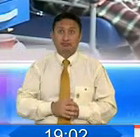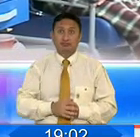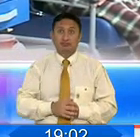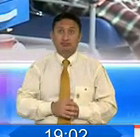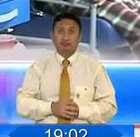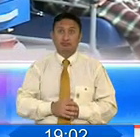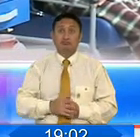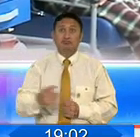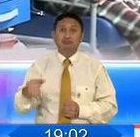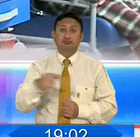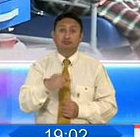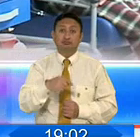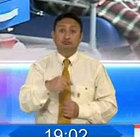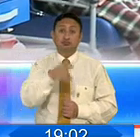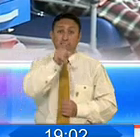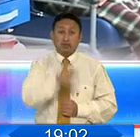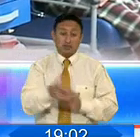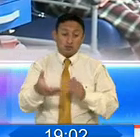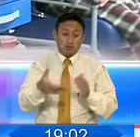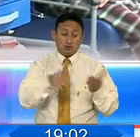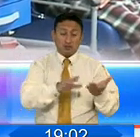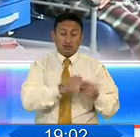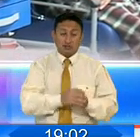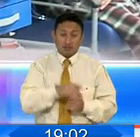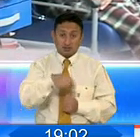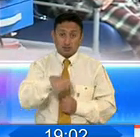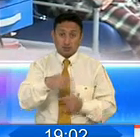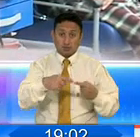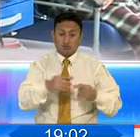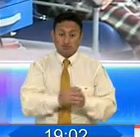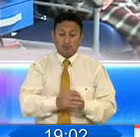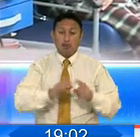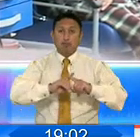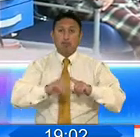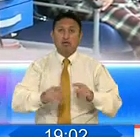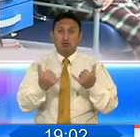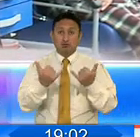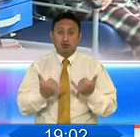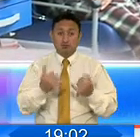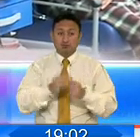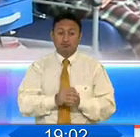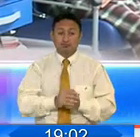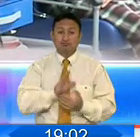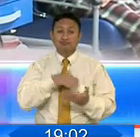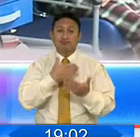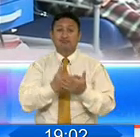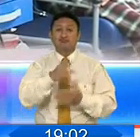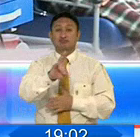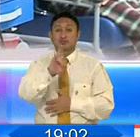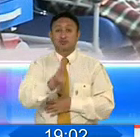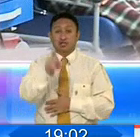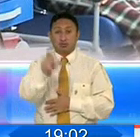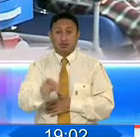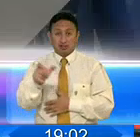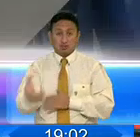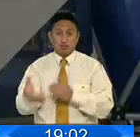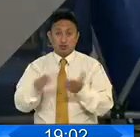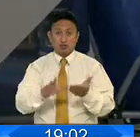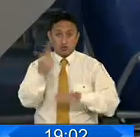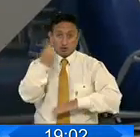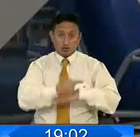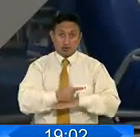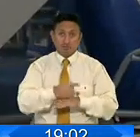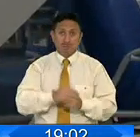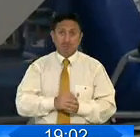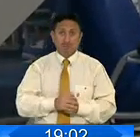2 fallecidos por coronavirus diariamente. Sin embargo, al momento se registran hasta 7 víctimas mortales diarias. Mora también